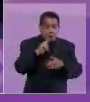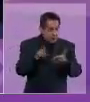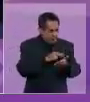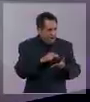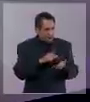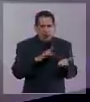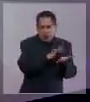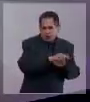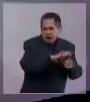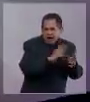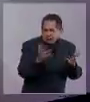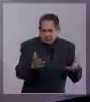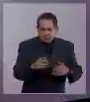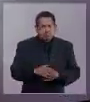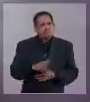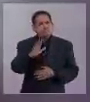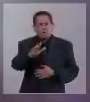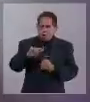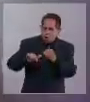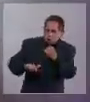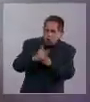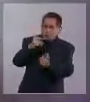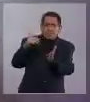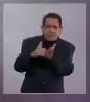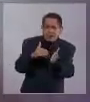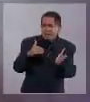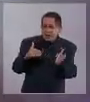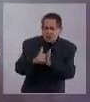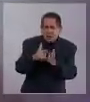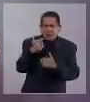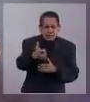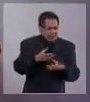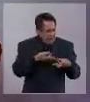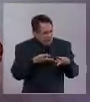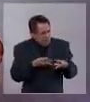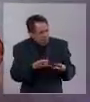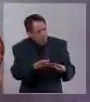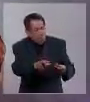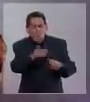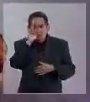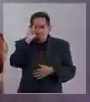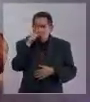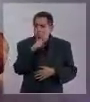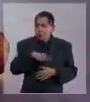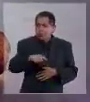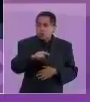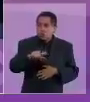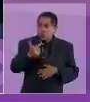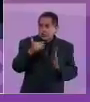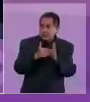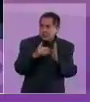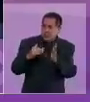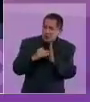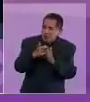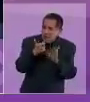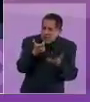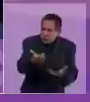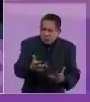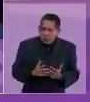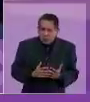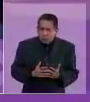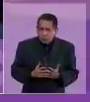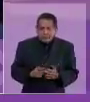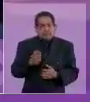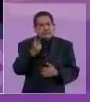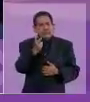aseguro. ¿Cómo quitar 12 mil millones de pesos? Se gastaron estos hombres, ¿eh? 12 mil millones de pesos. Son parte